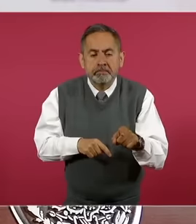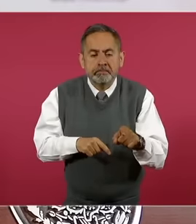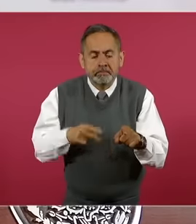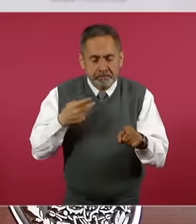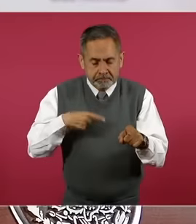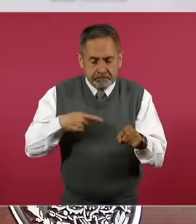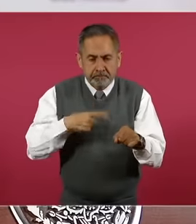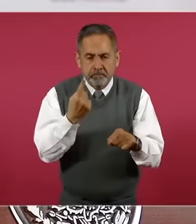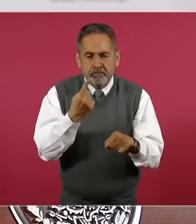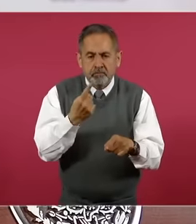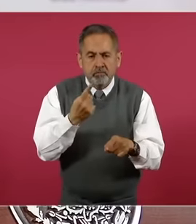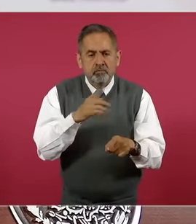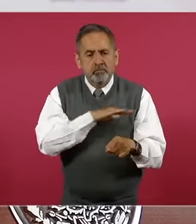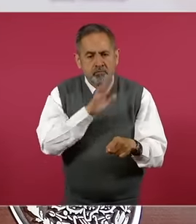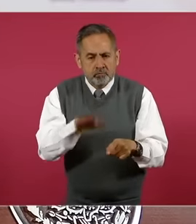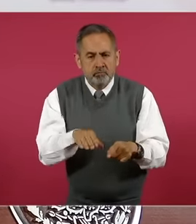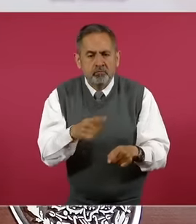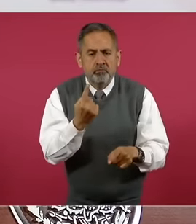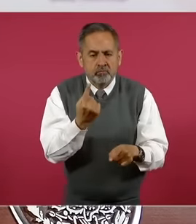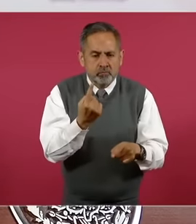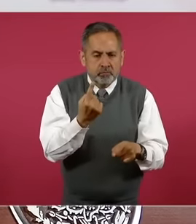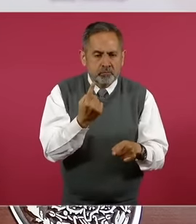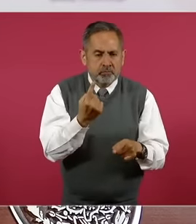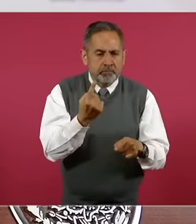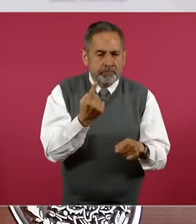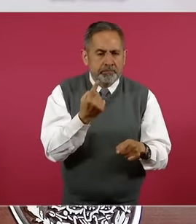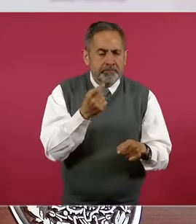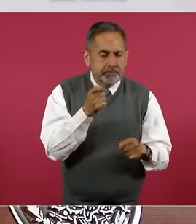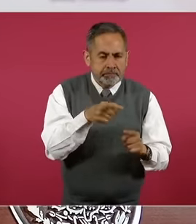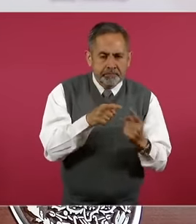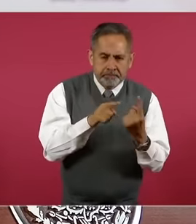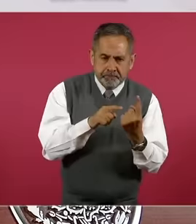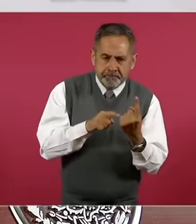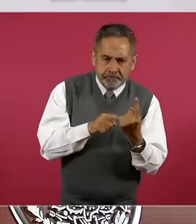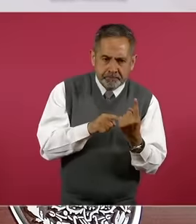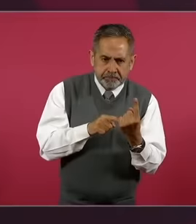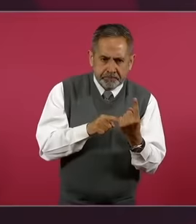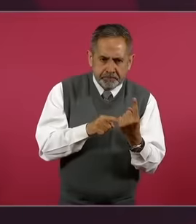humana, pérdida de una persona,